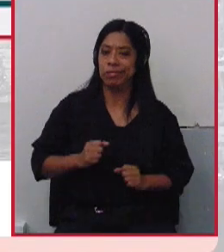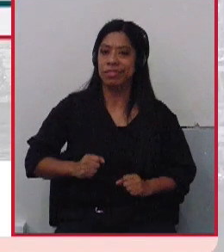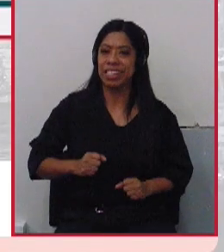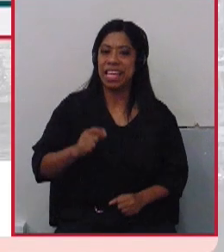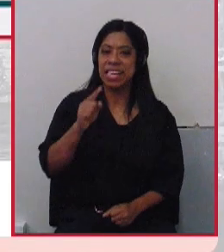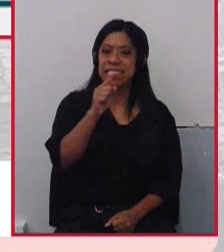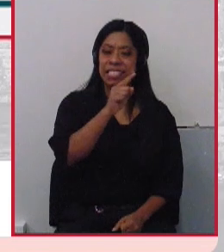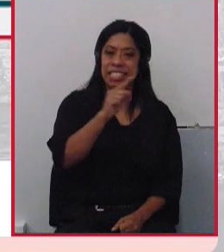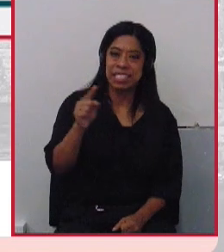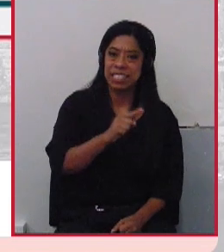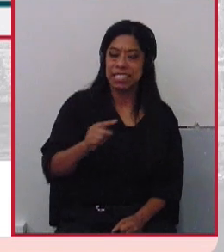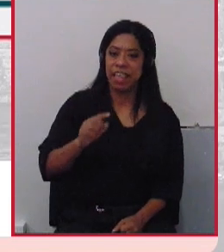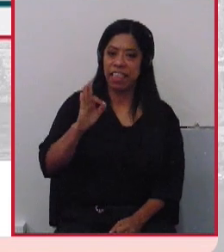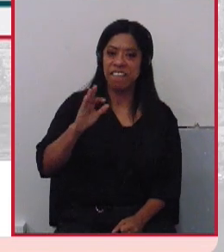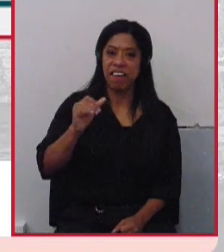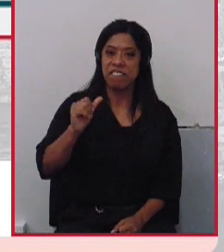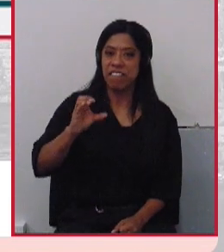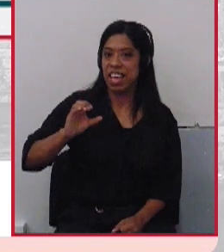Z6.